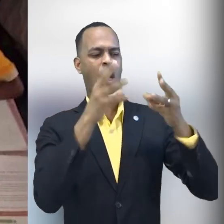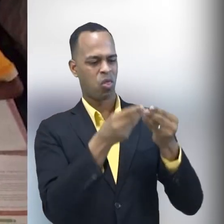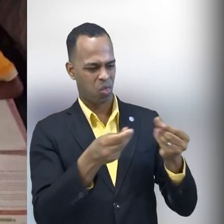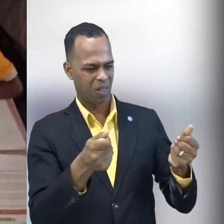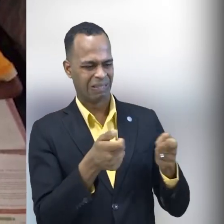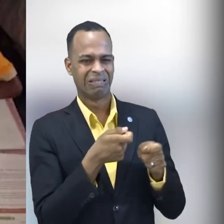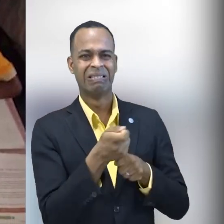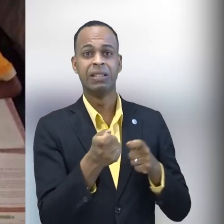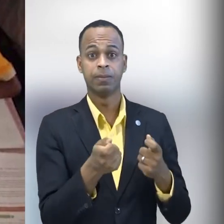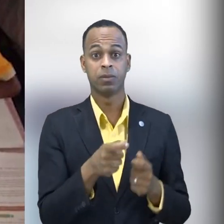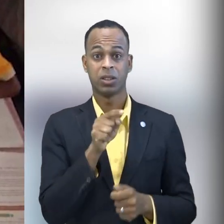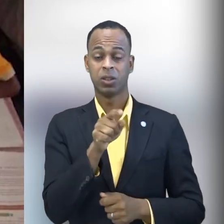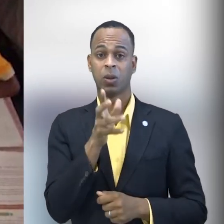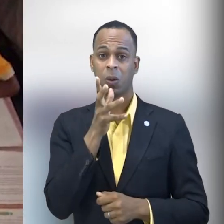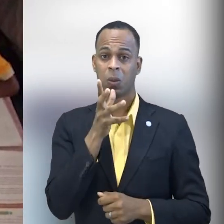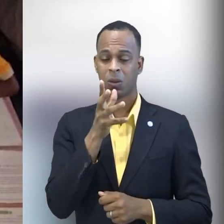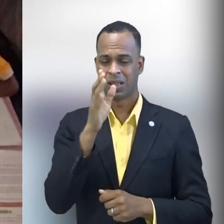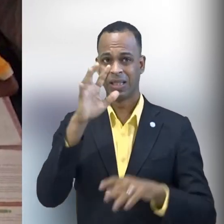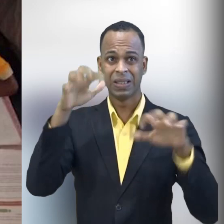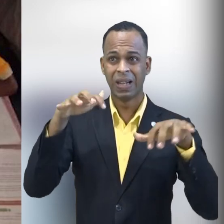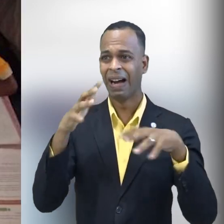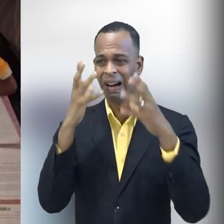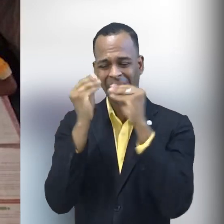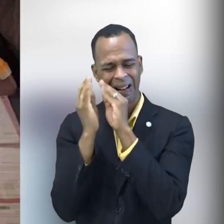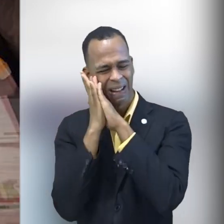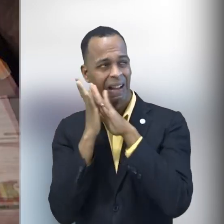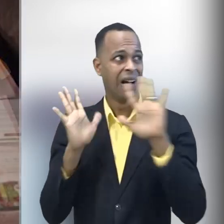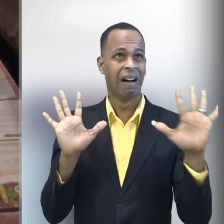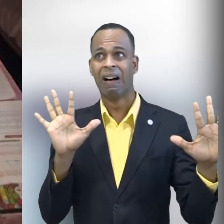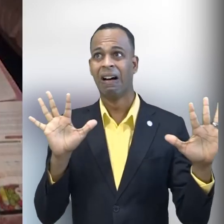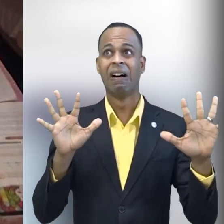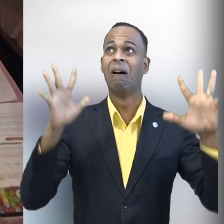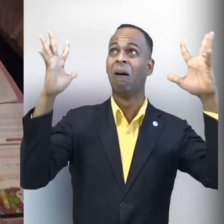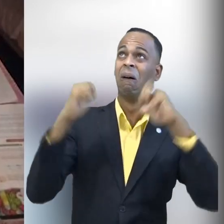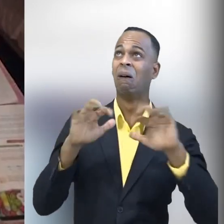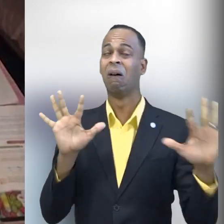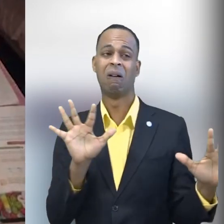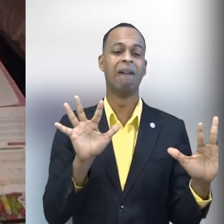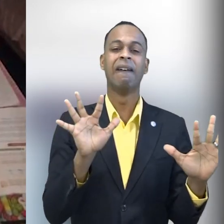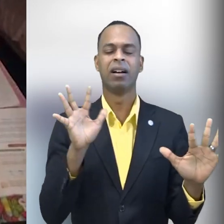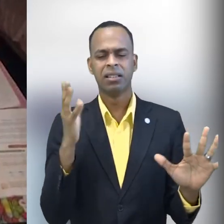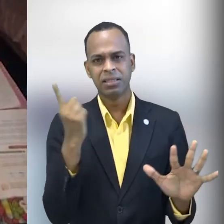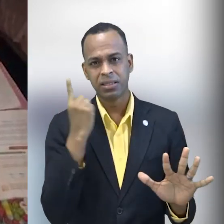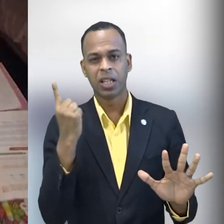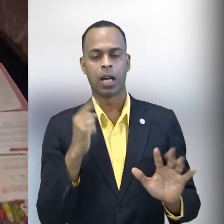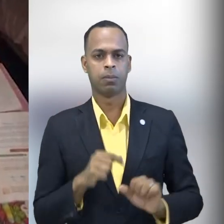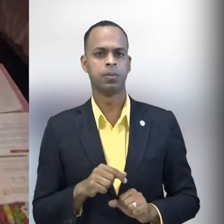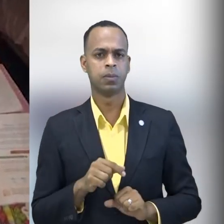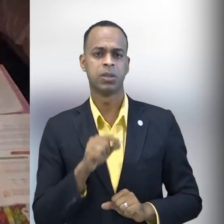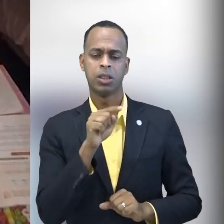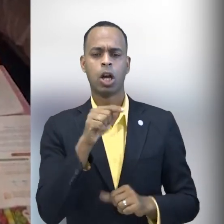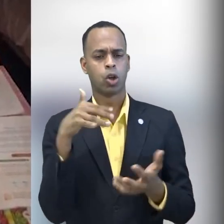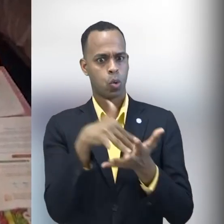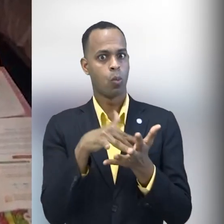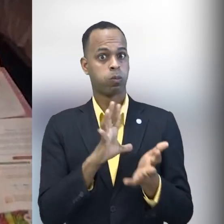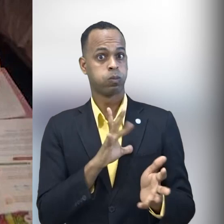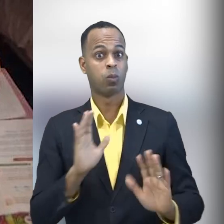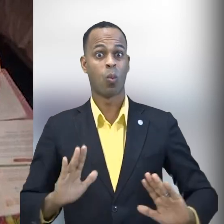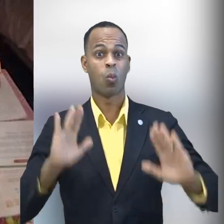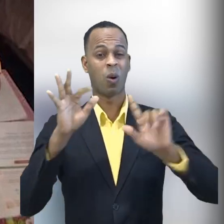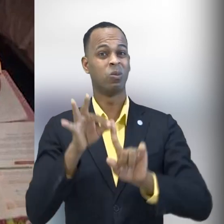el riesgo de que se le mojen. Ella y su madre suelen dormir muy poco en los días lluviosos por temor a que se les caiga el techo encima.